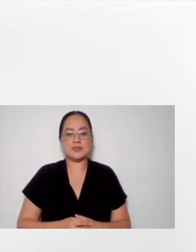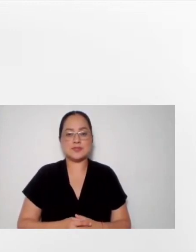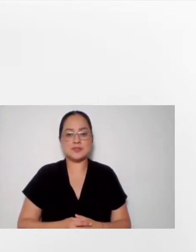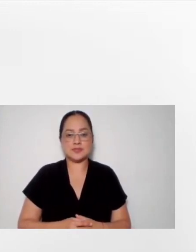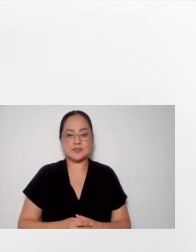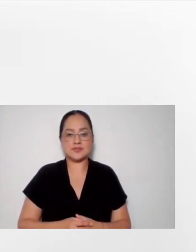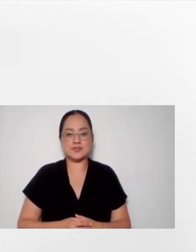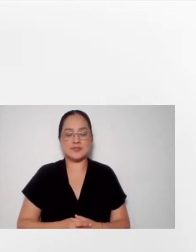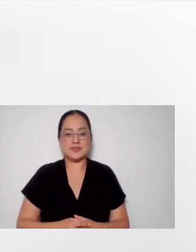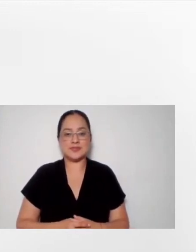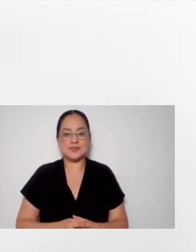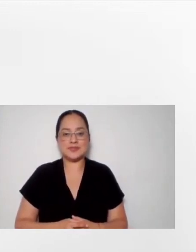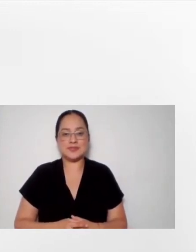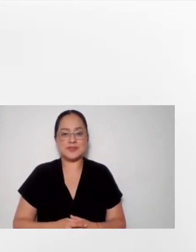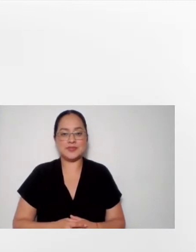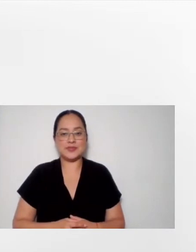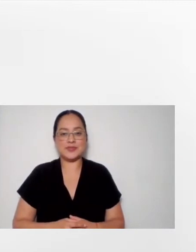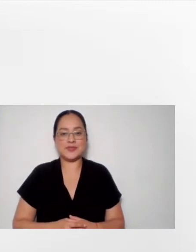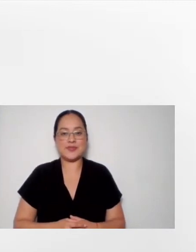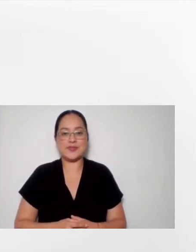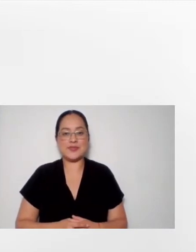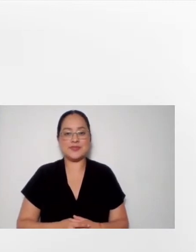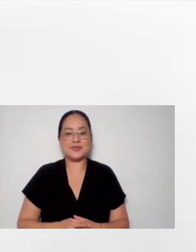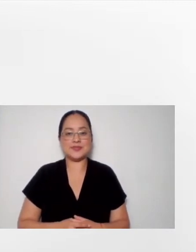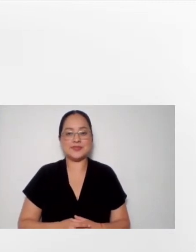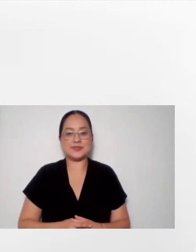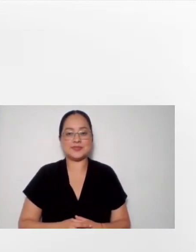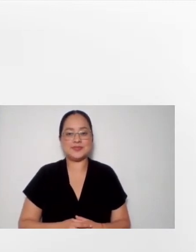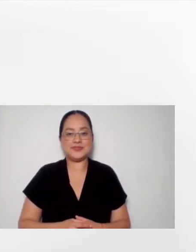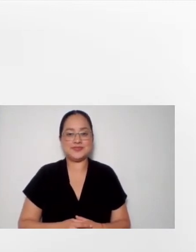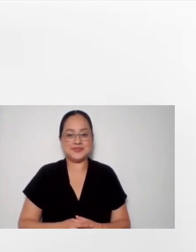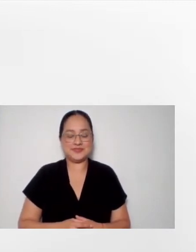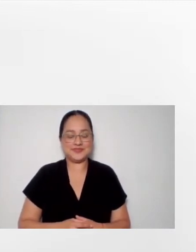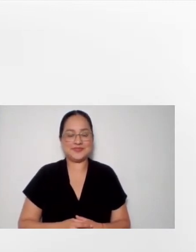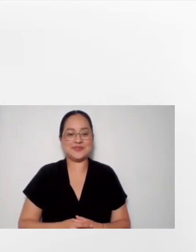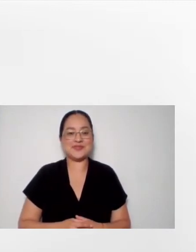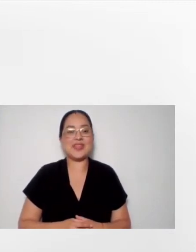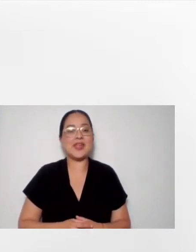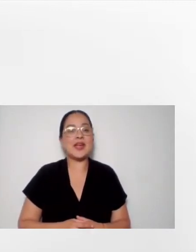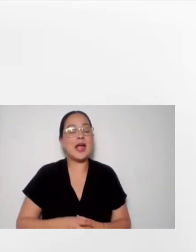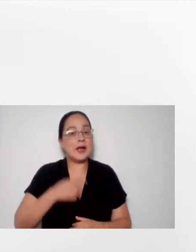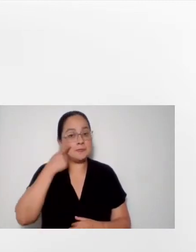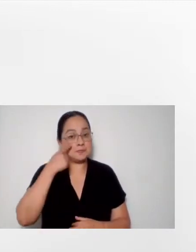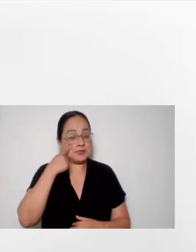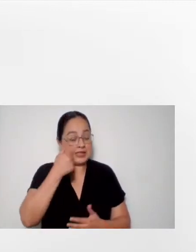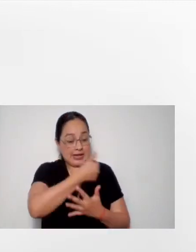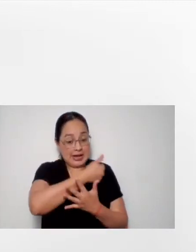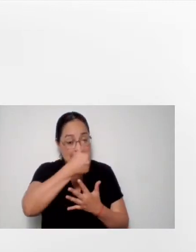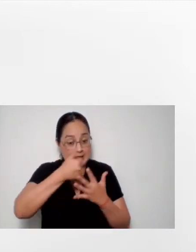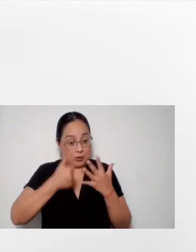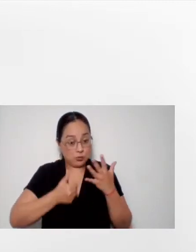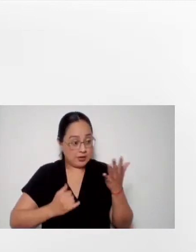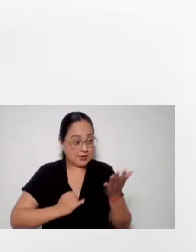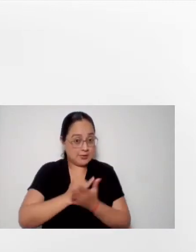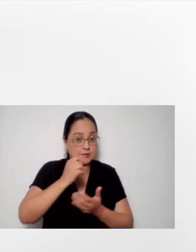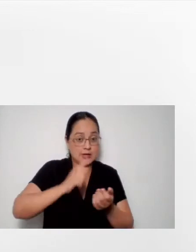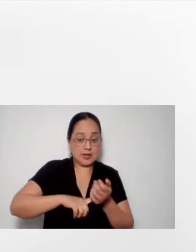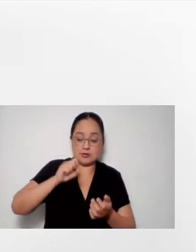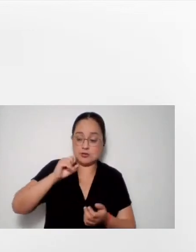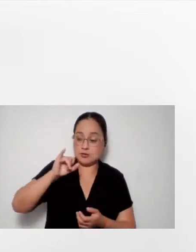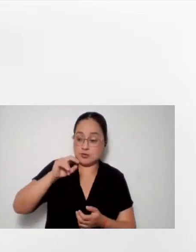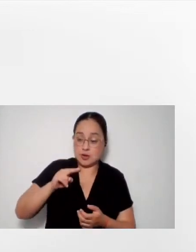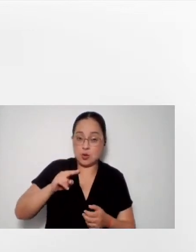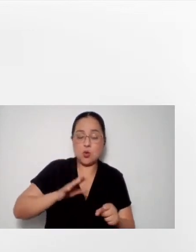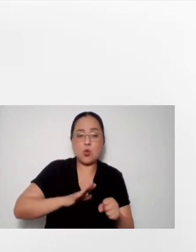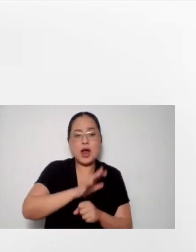y verán cómo la Corte, dependiendo de cada caso y cada hecho, va resolviendo, ¿no?